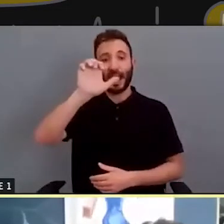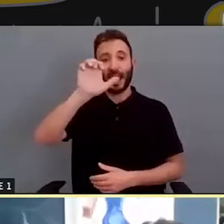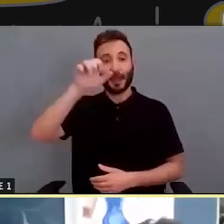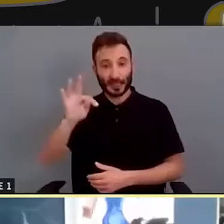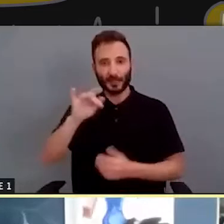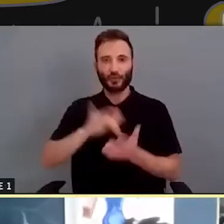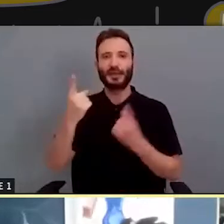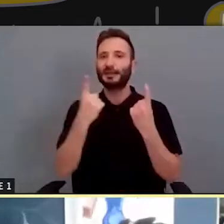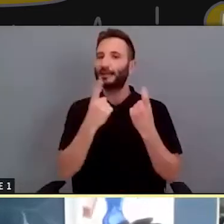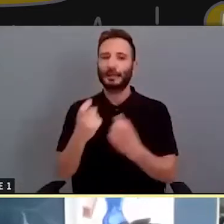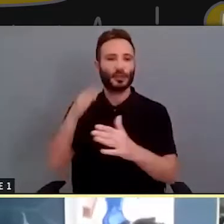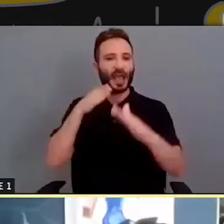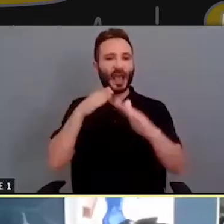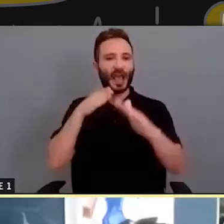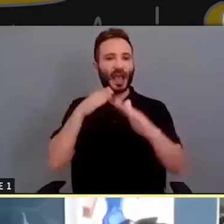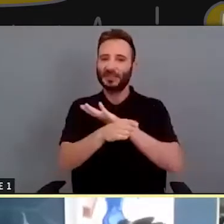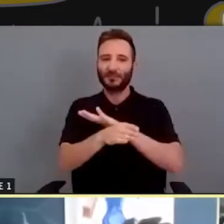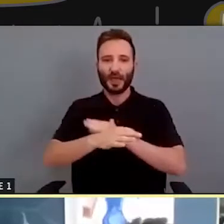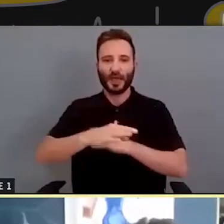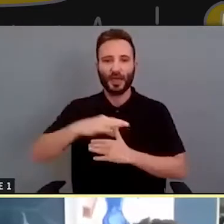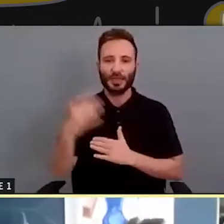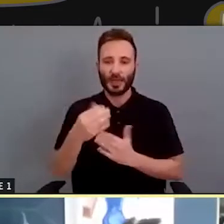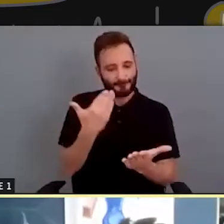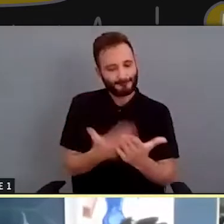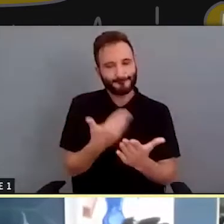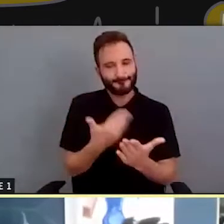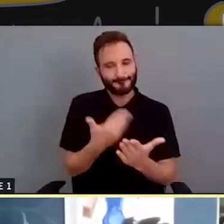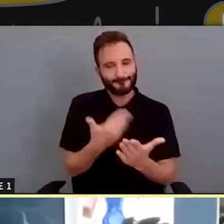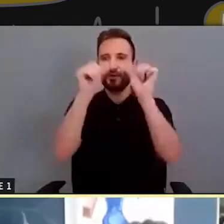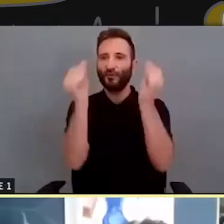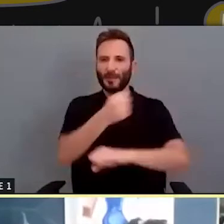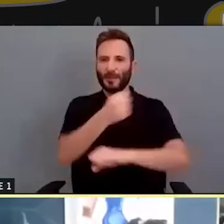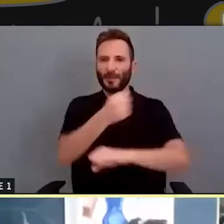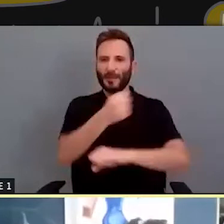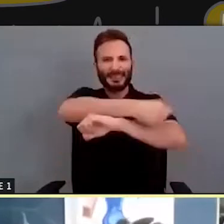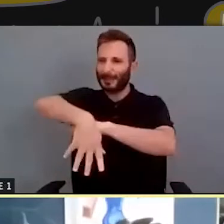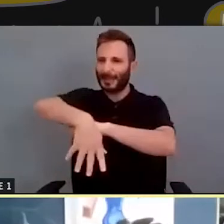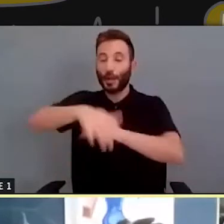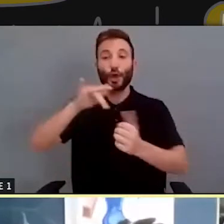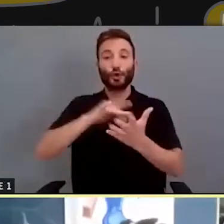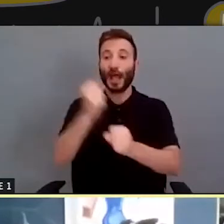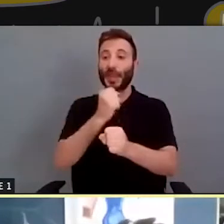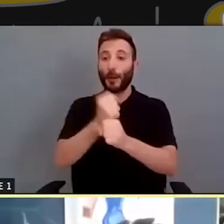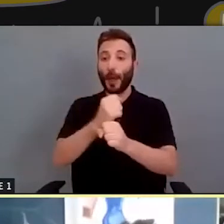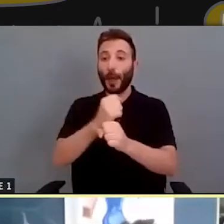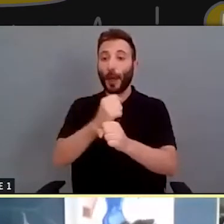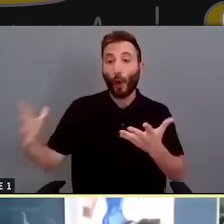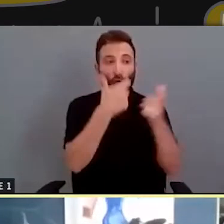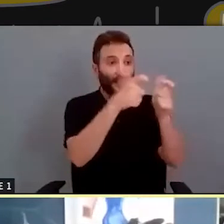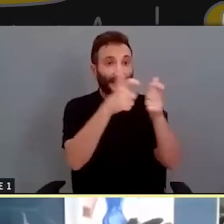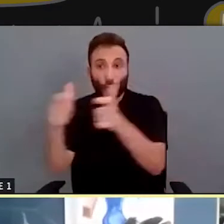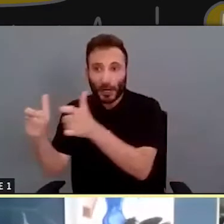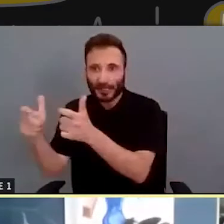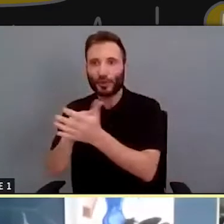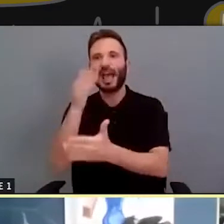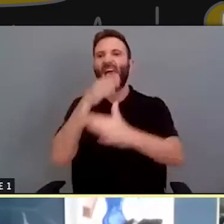accesibilidad también estuviera presente de una forma transversal en toda la cadena de valor del sector turístico,